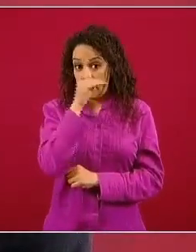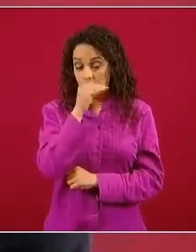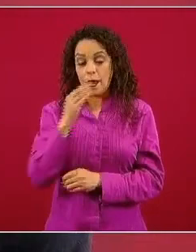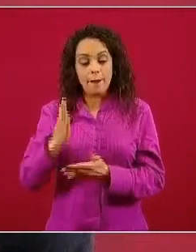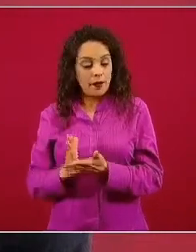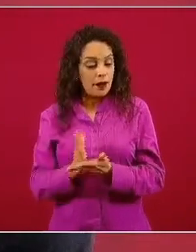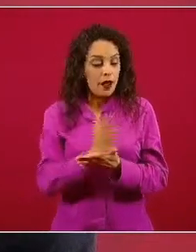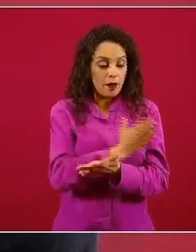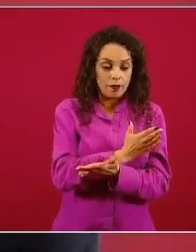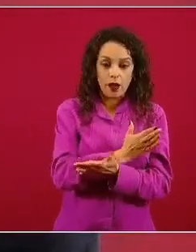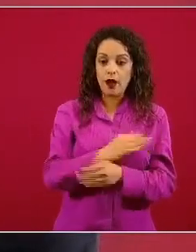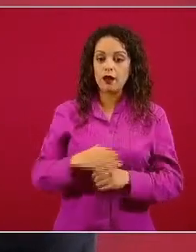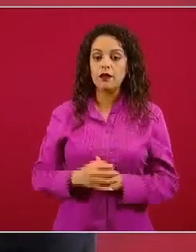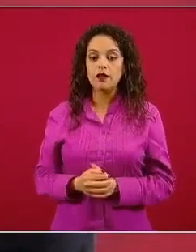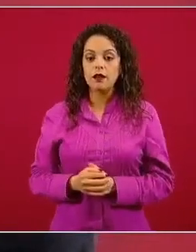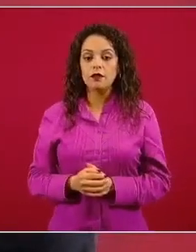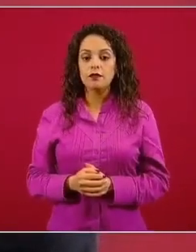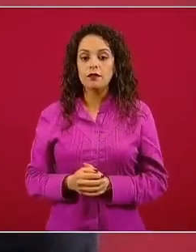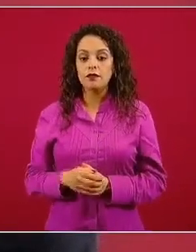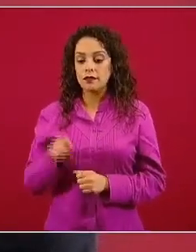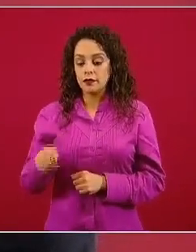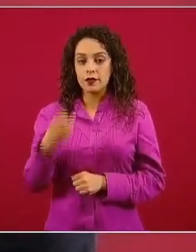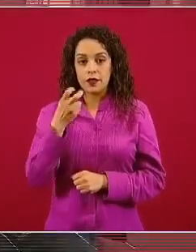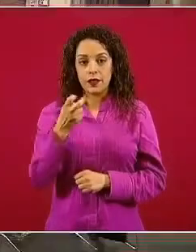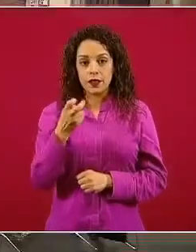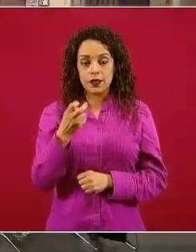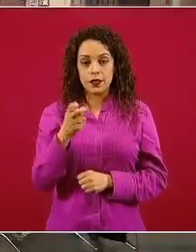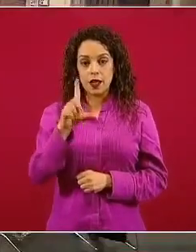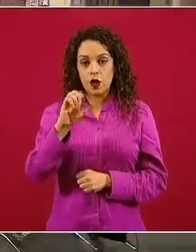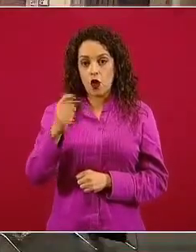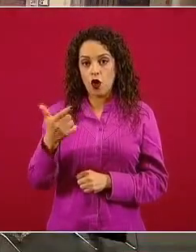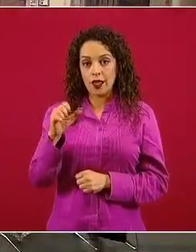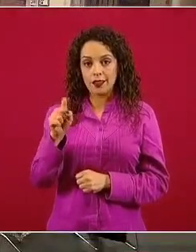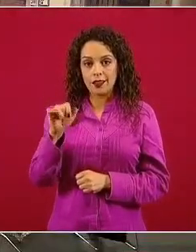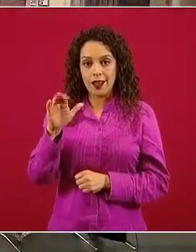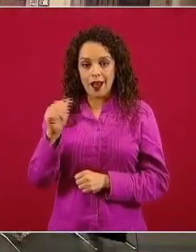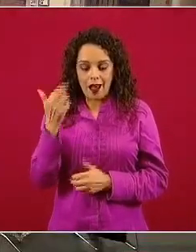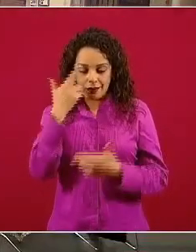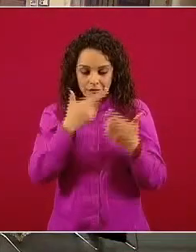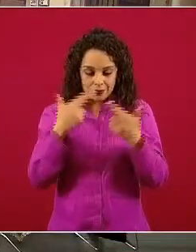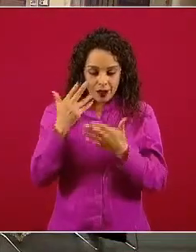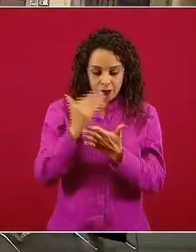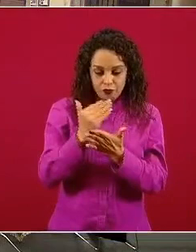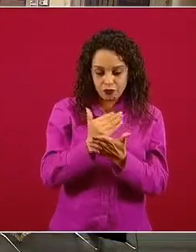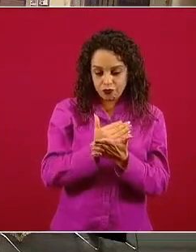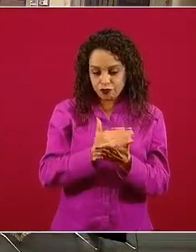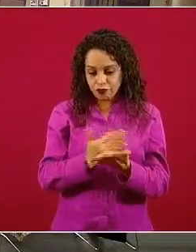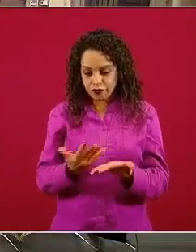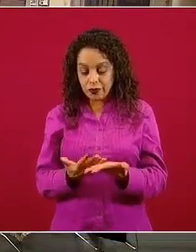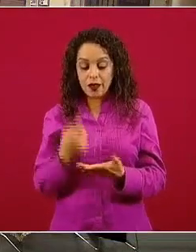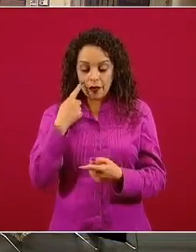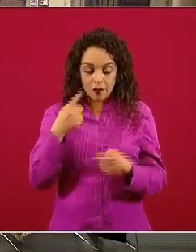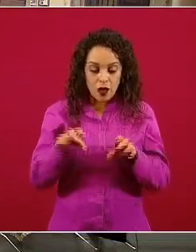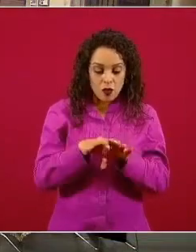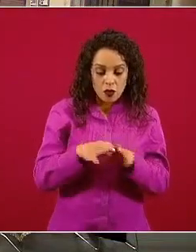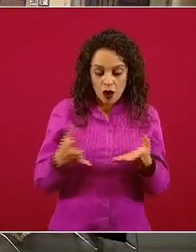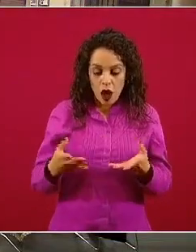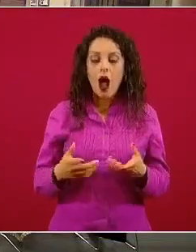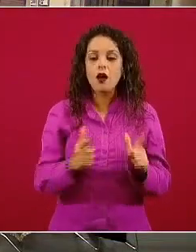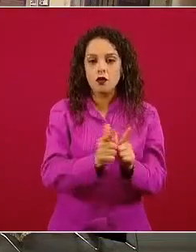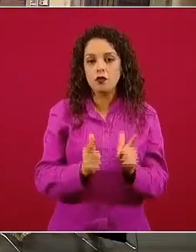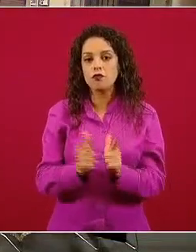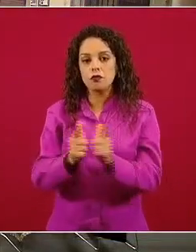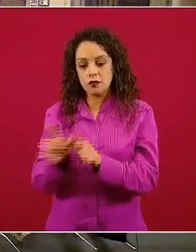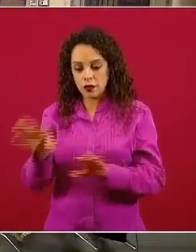implementar contribuirá a que esta accesibilidad y esta no discriminación siempre se pueda lograr. ¿Sí? Muy